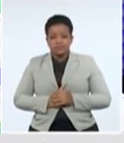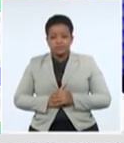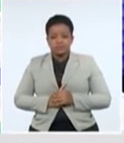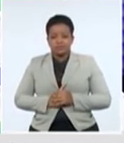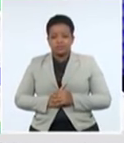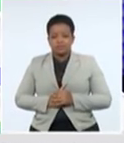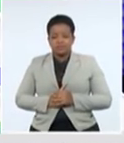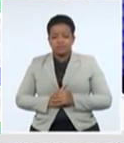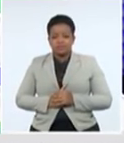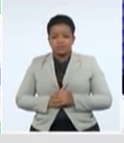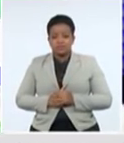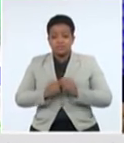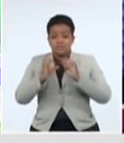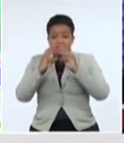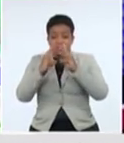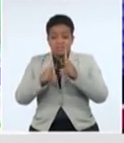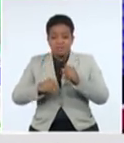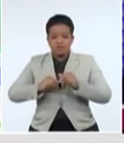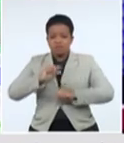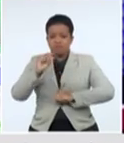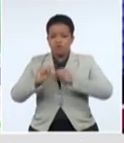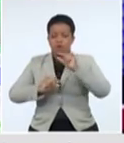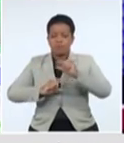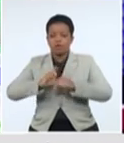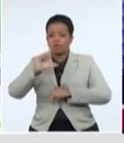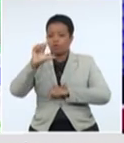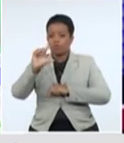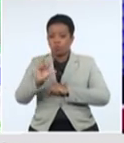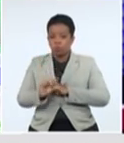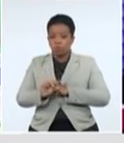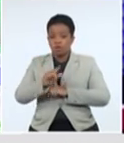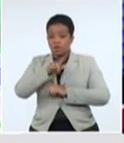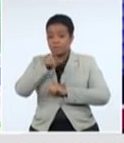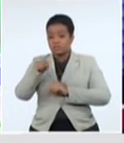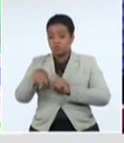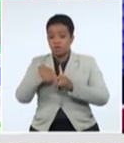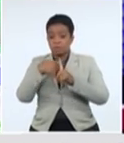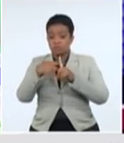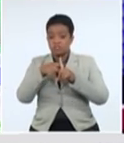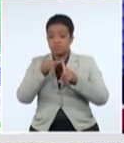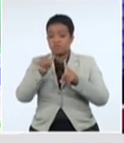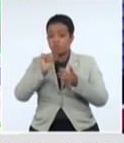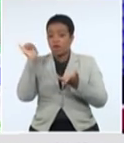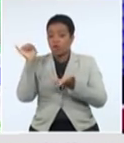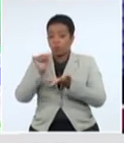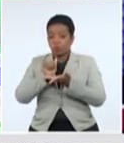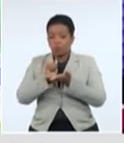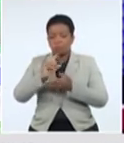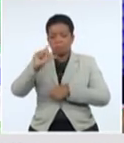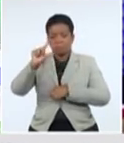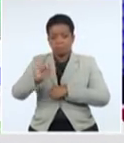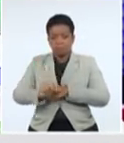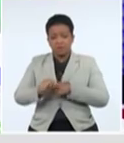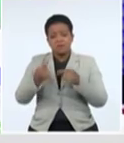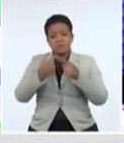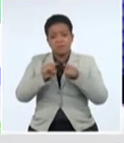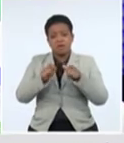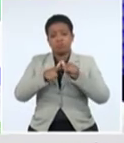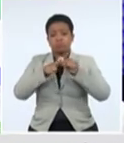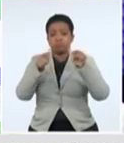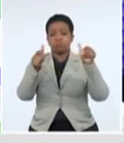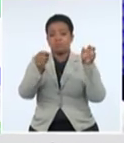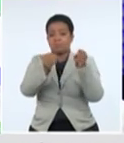disminuyendo. Disminuyen tanto los autóctonos como los importados, aunque sigue predominando la transmisión autóctona